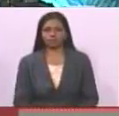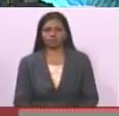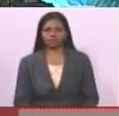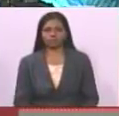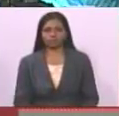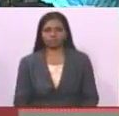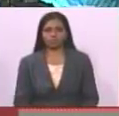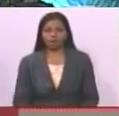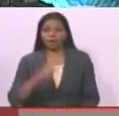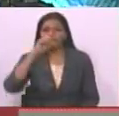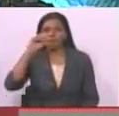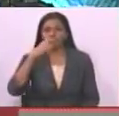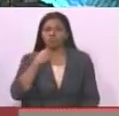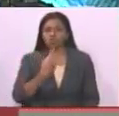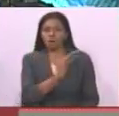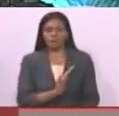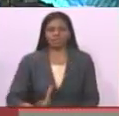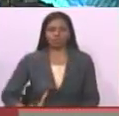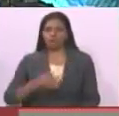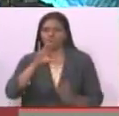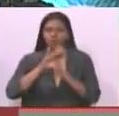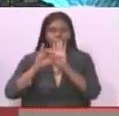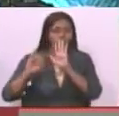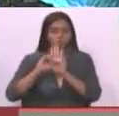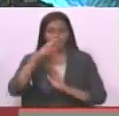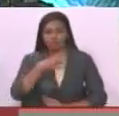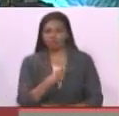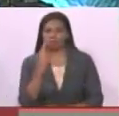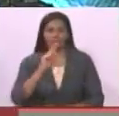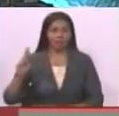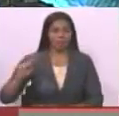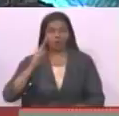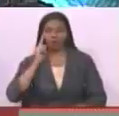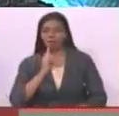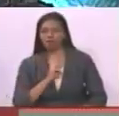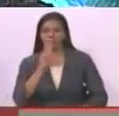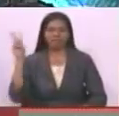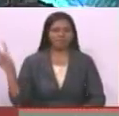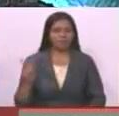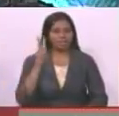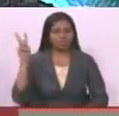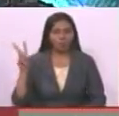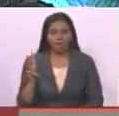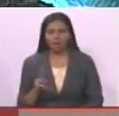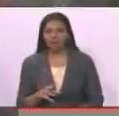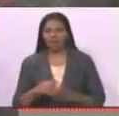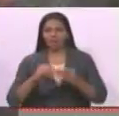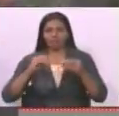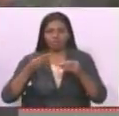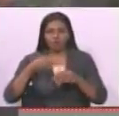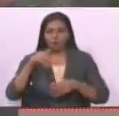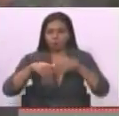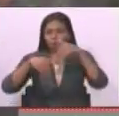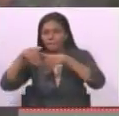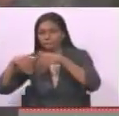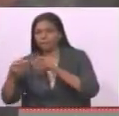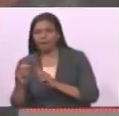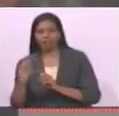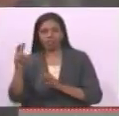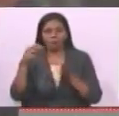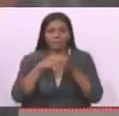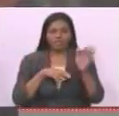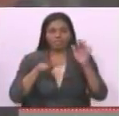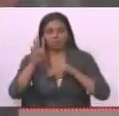Nicolás Maduro es el presidente constitucional de la República Bolivariana de Venezuela por el periodo